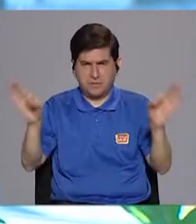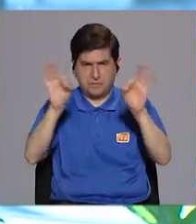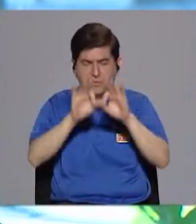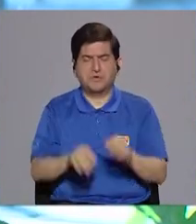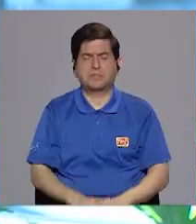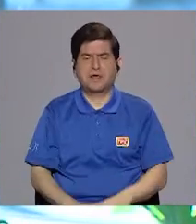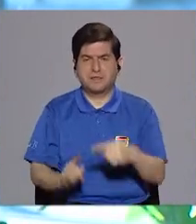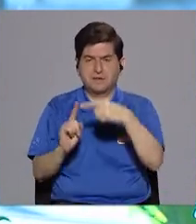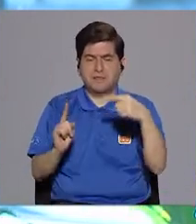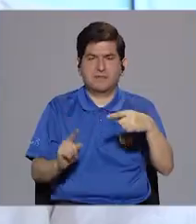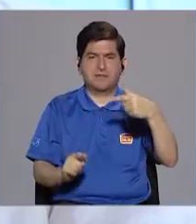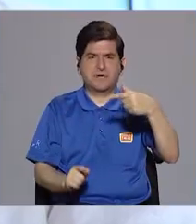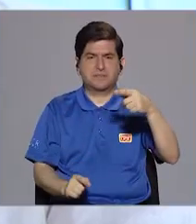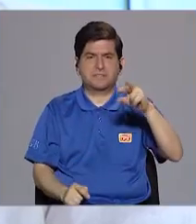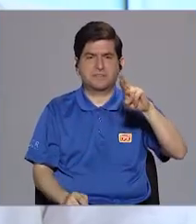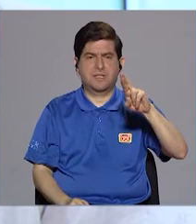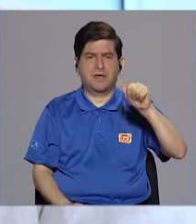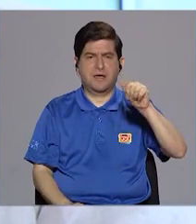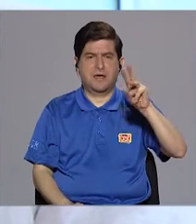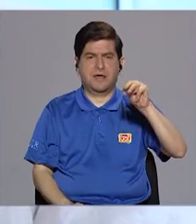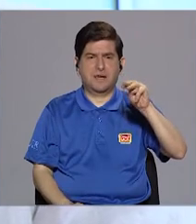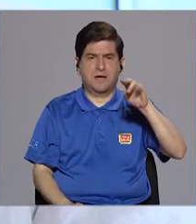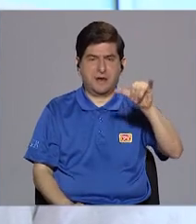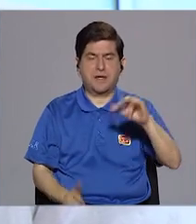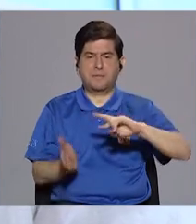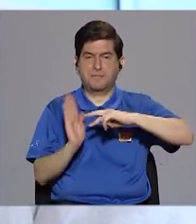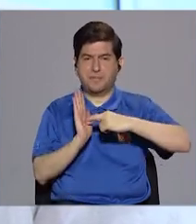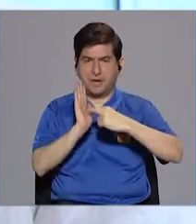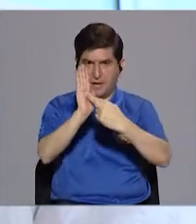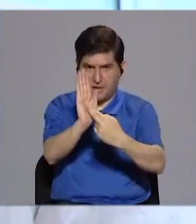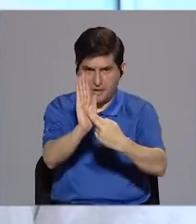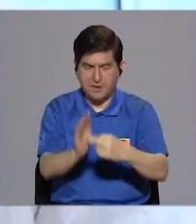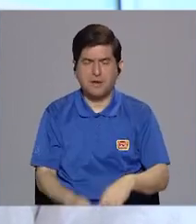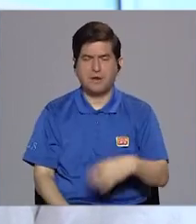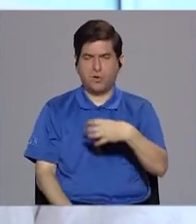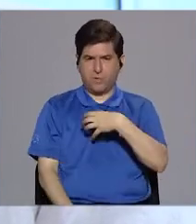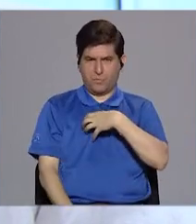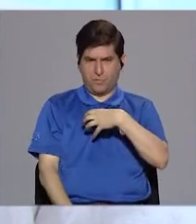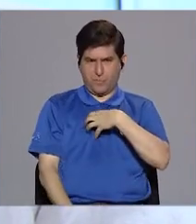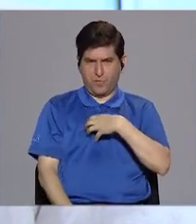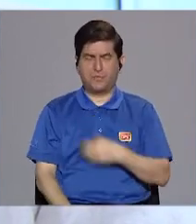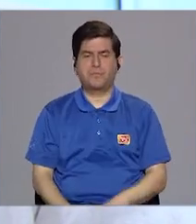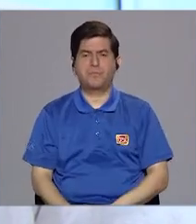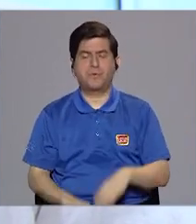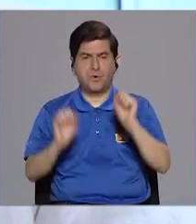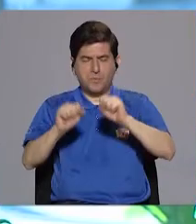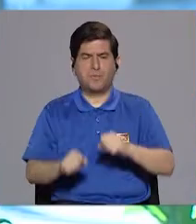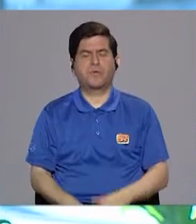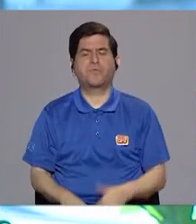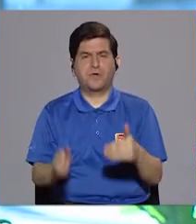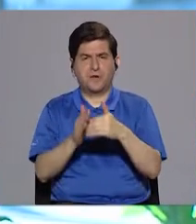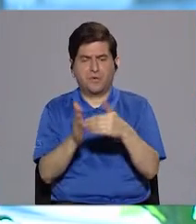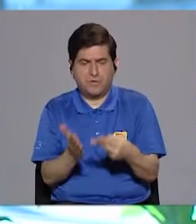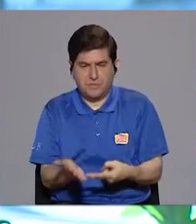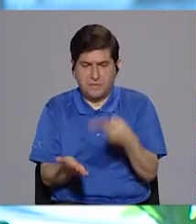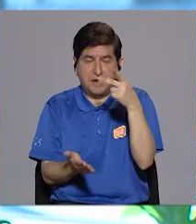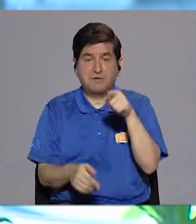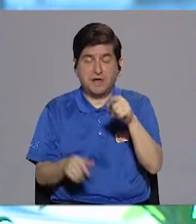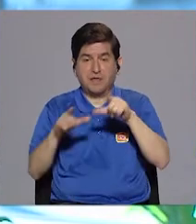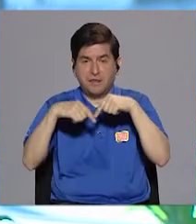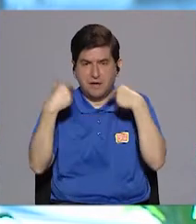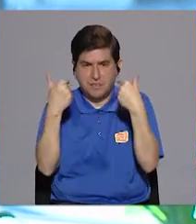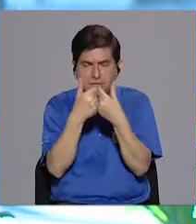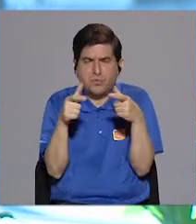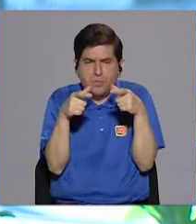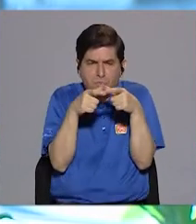Grammy que de algún modo representa desde lo autóctono el lograr una reivindicación en esa élite. Usted